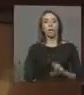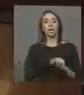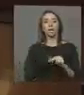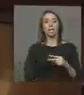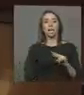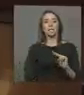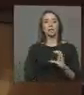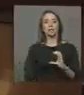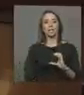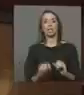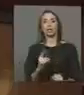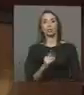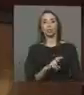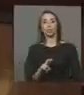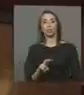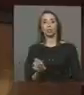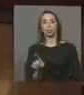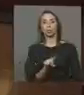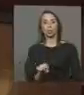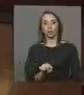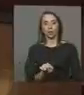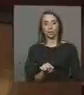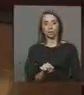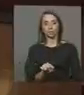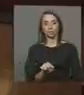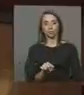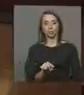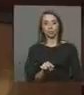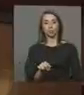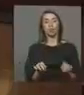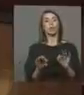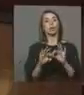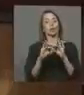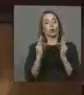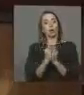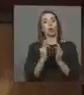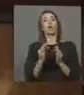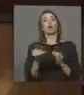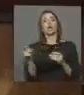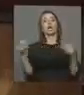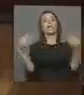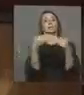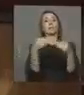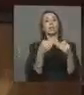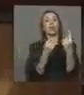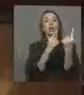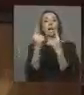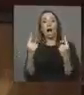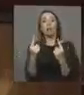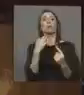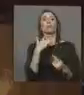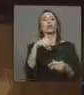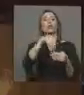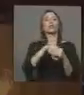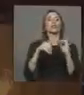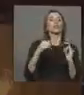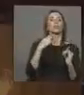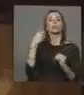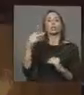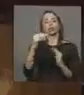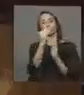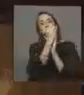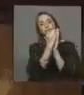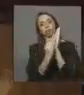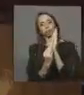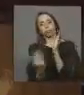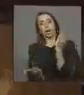Rackberg y Marisol Turres. Hay completa fundamentación del voto, de todo lo cual se ha dejado constancia en los